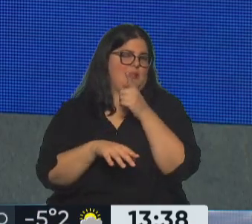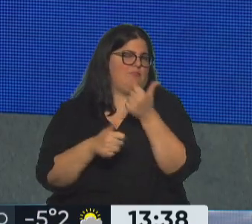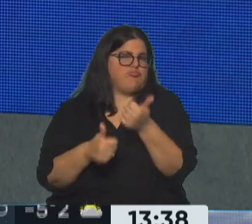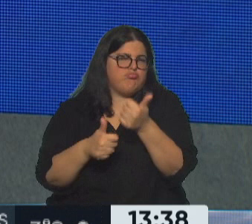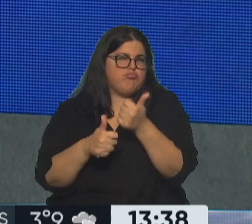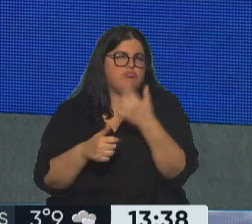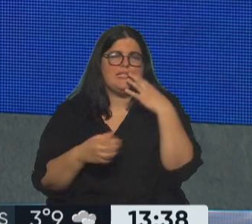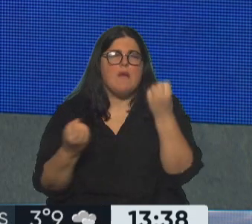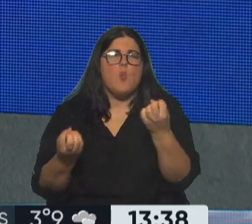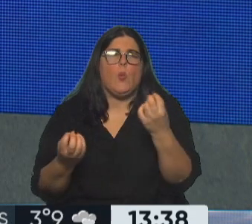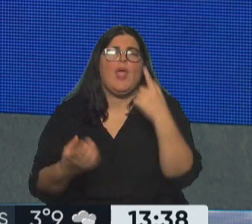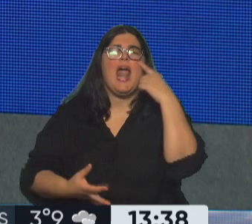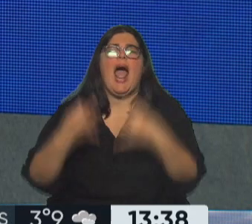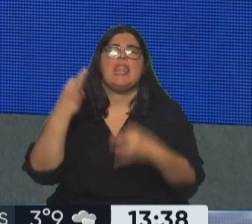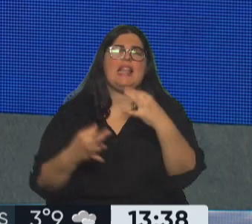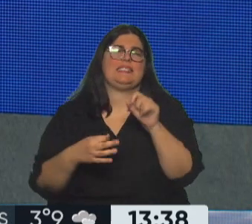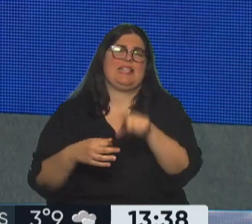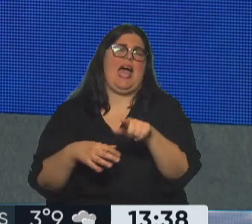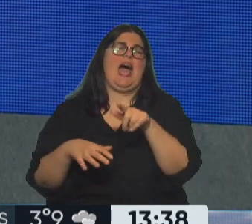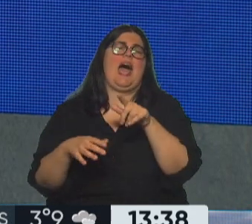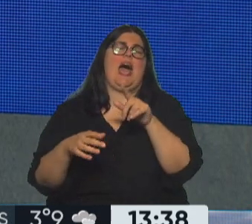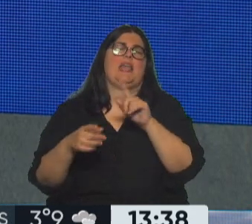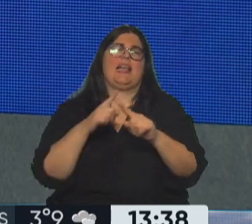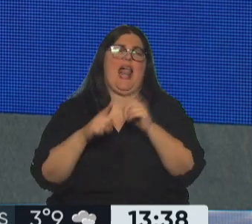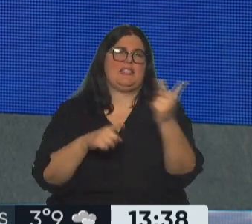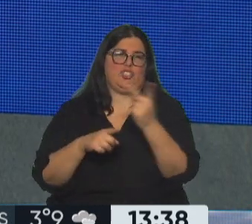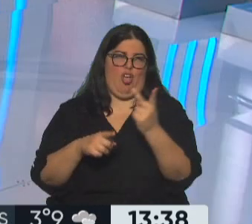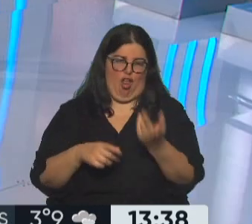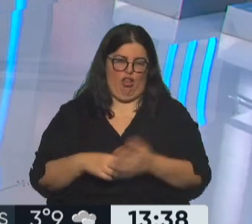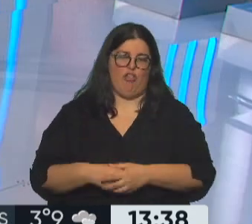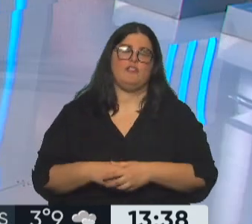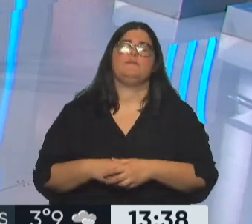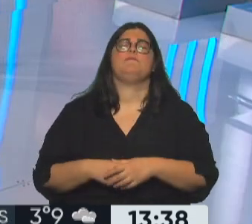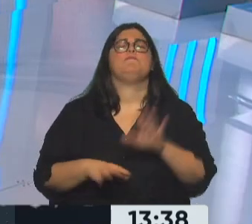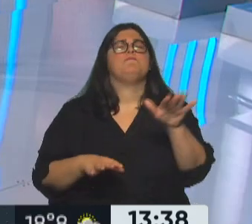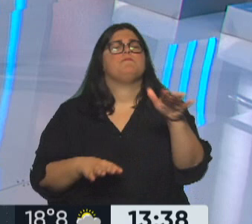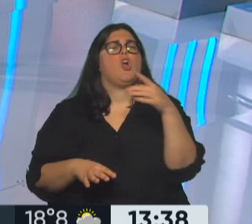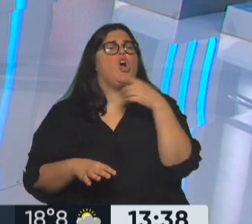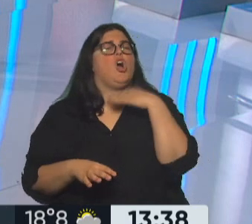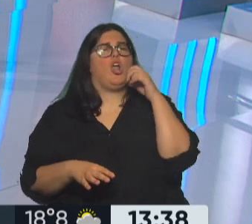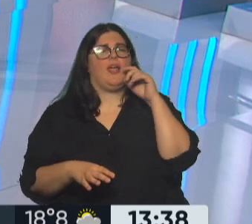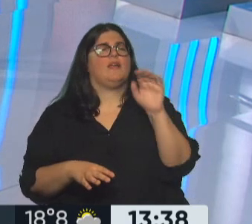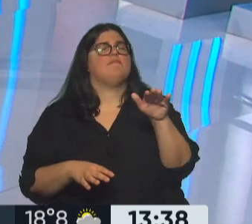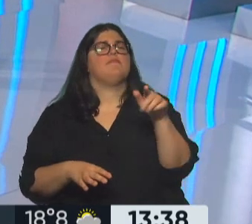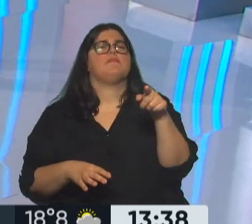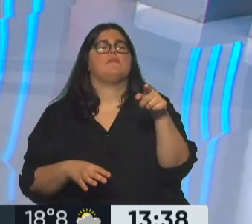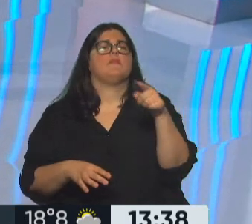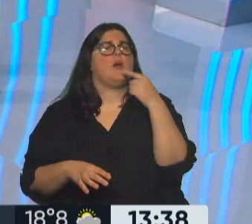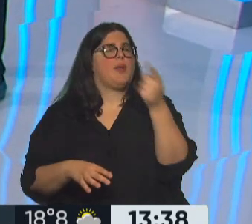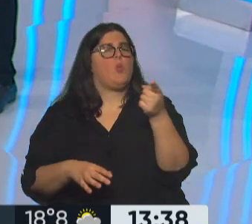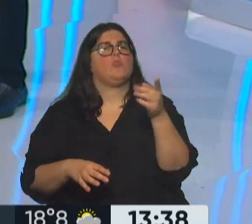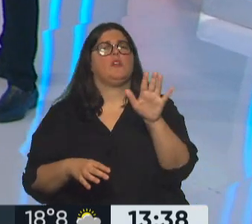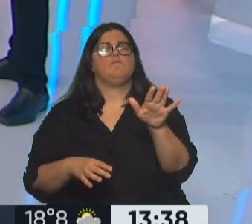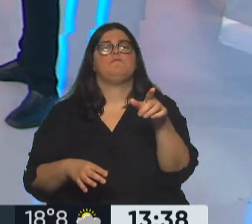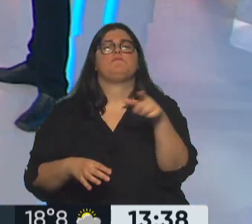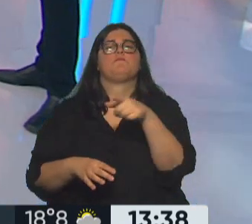el análisis de esta tan particular relación bilateral, ¿no? Jorge, la pregunta, viendo el